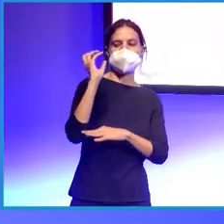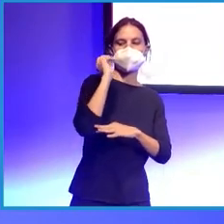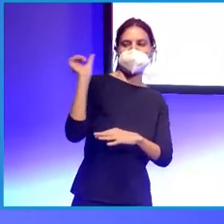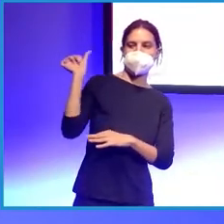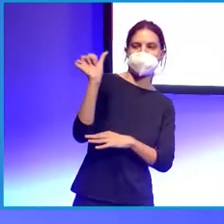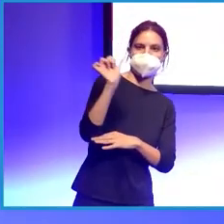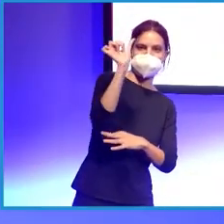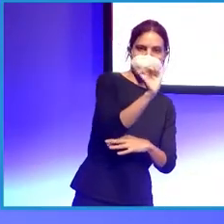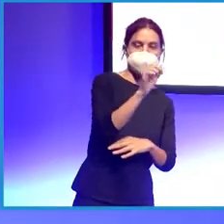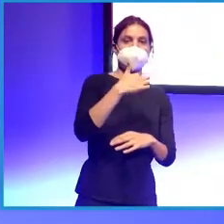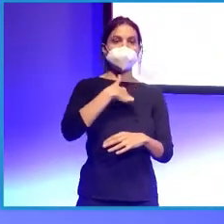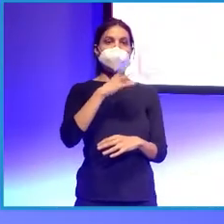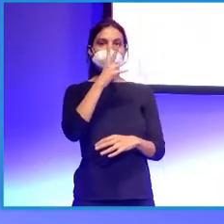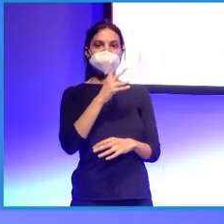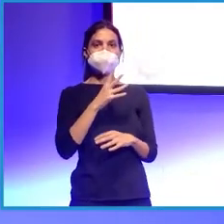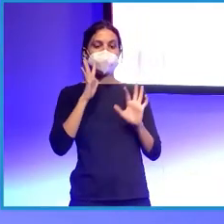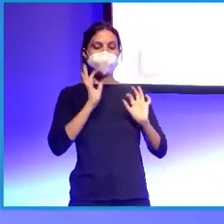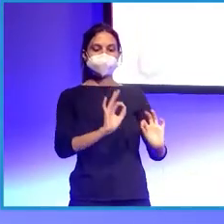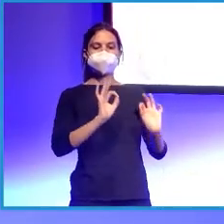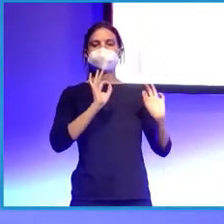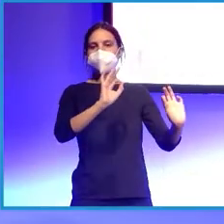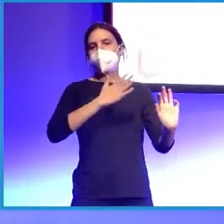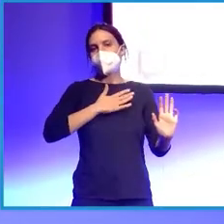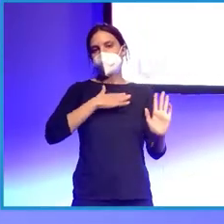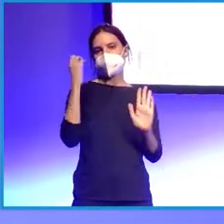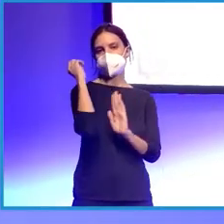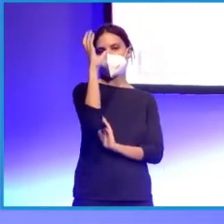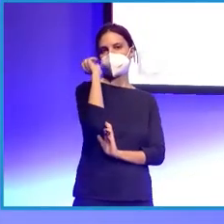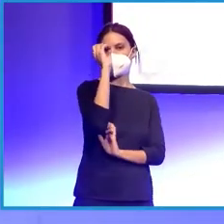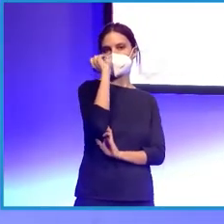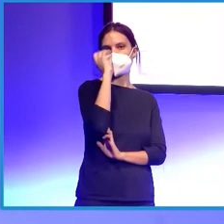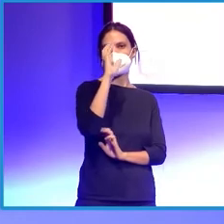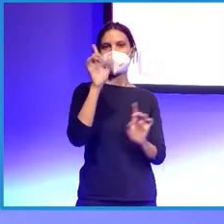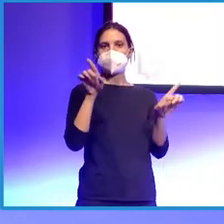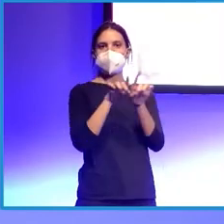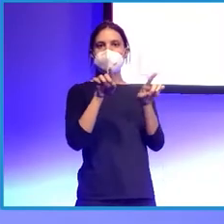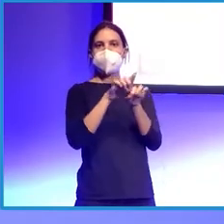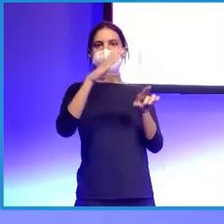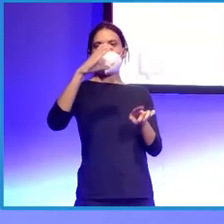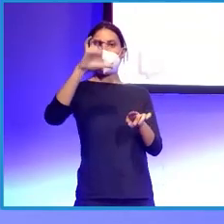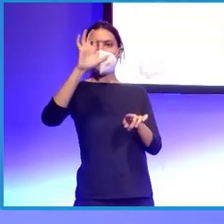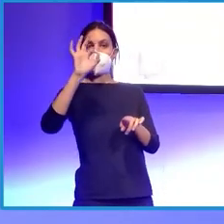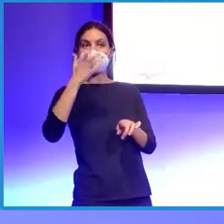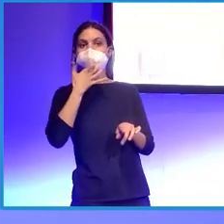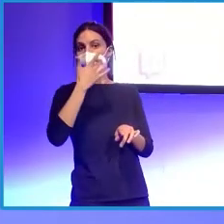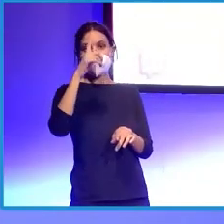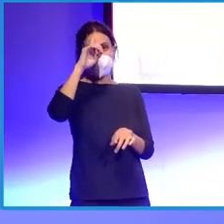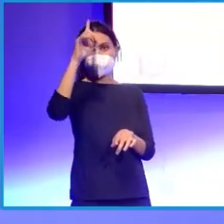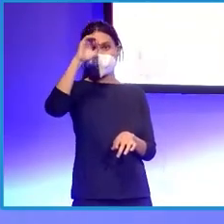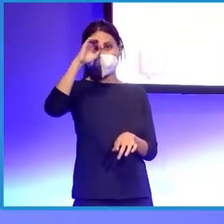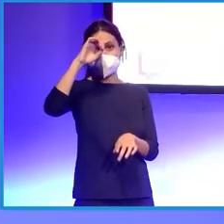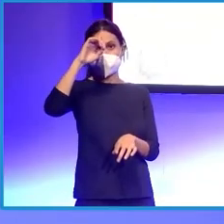mi especialidad sobre mi punto fuerte sobre sobre ese o para que no conozca lo que es también aseo es